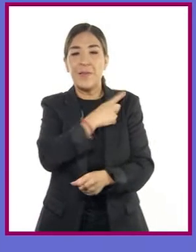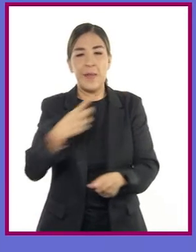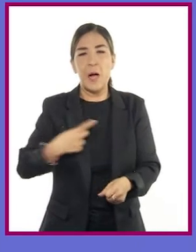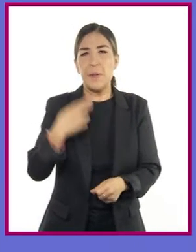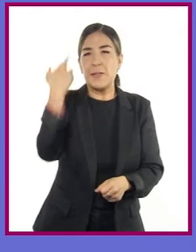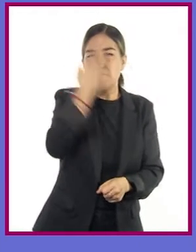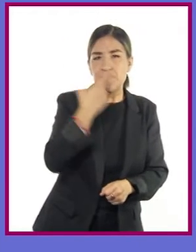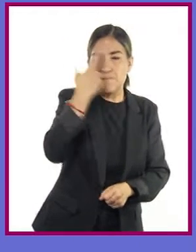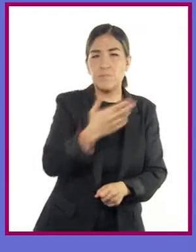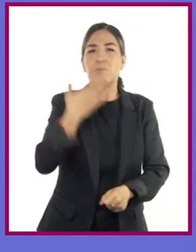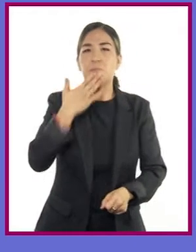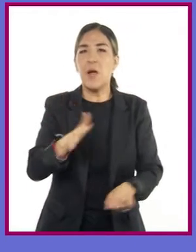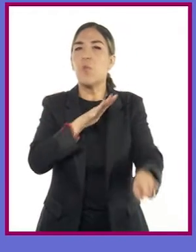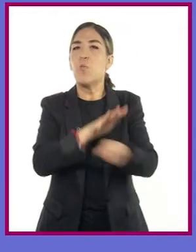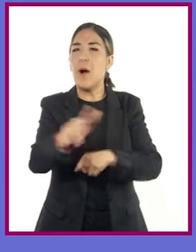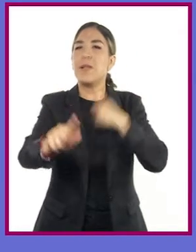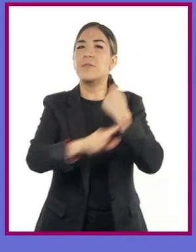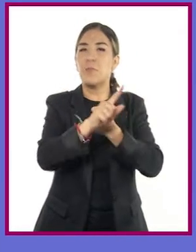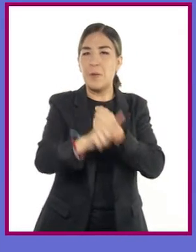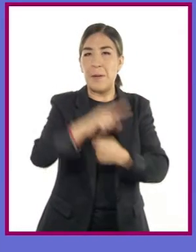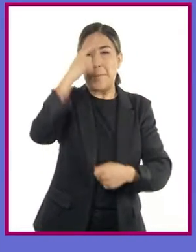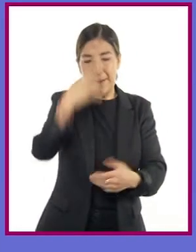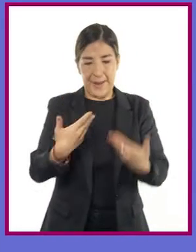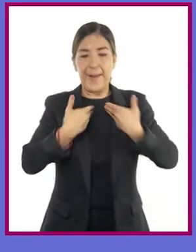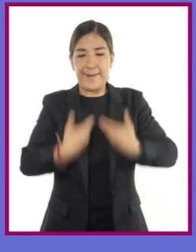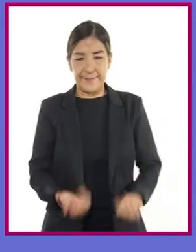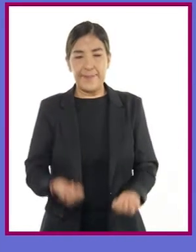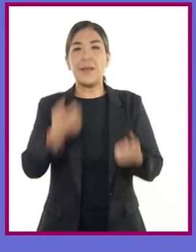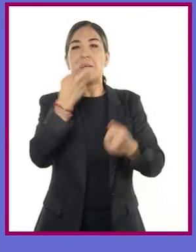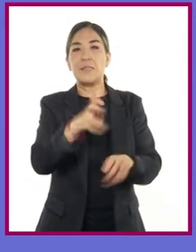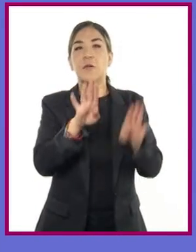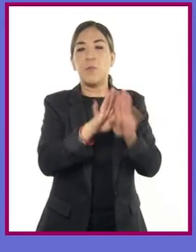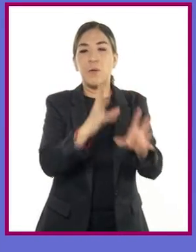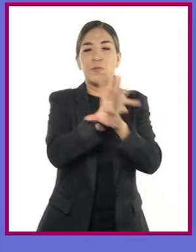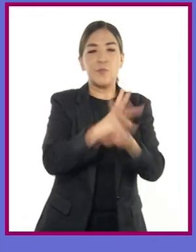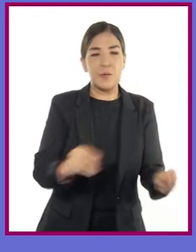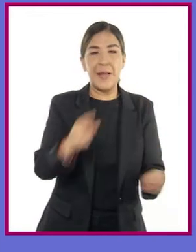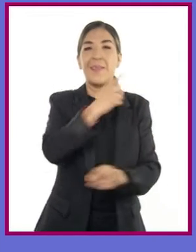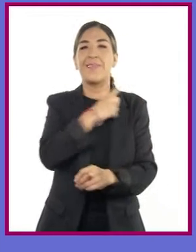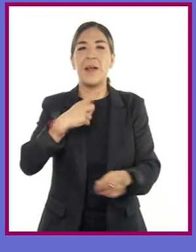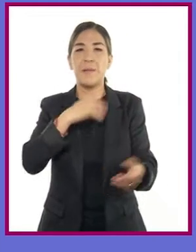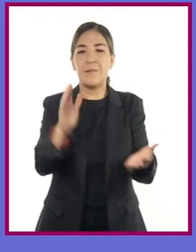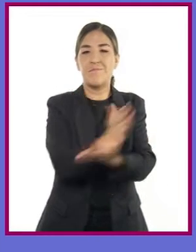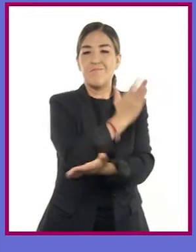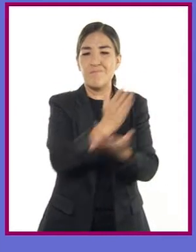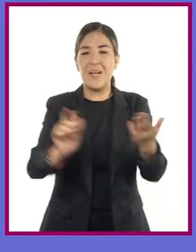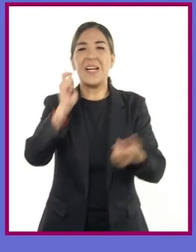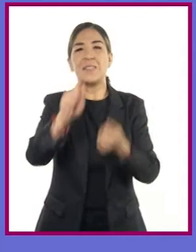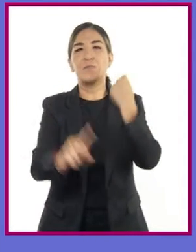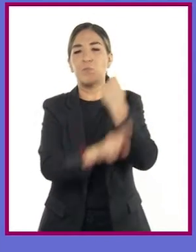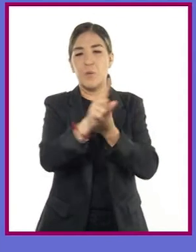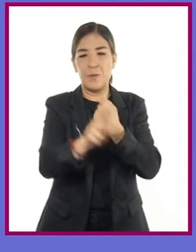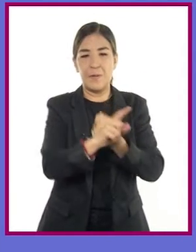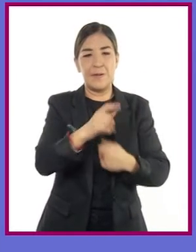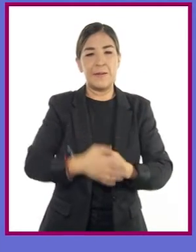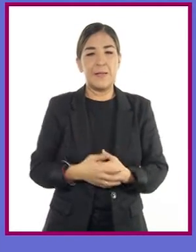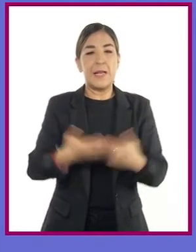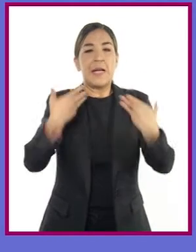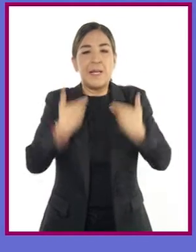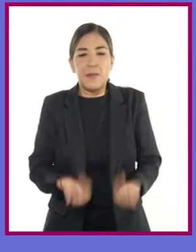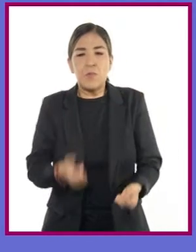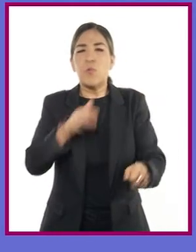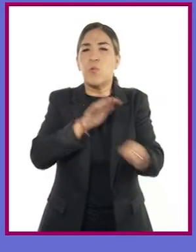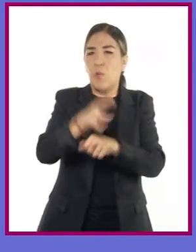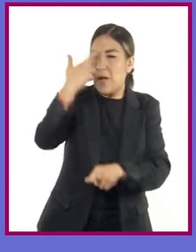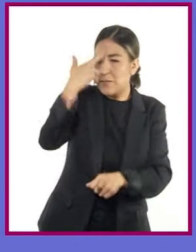permite entender un conflicto, y para entender la magnitud de este, debemos separar lo fundamental de lo accesorio, comprender sus